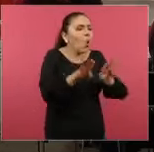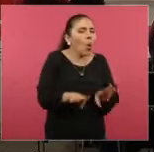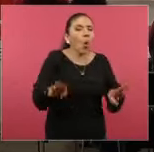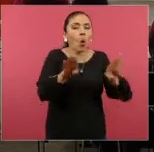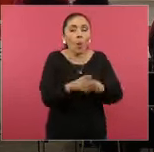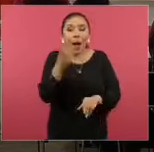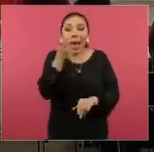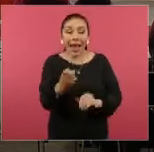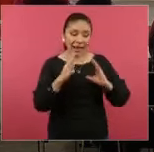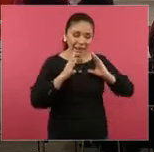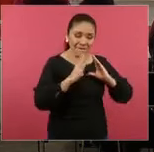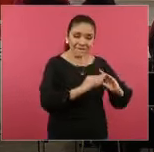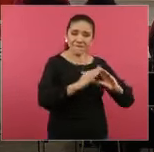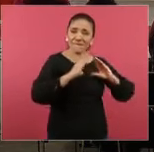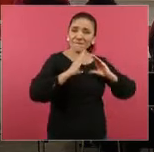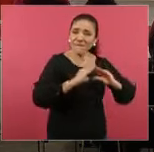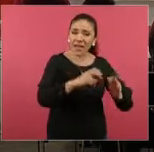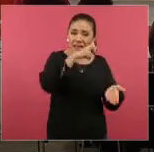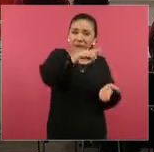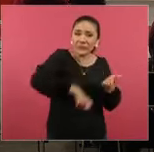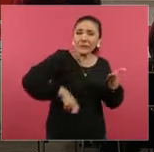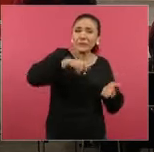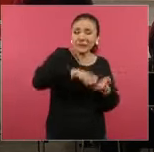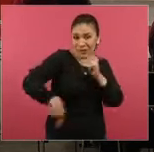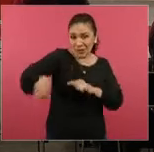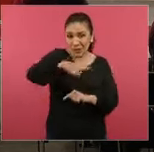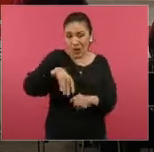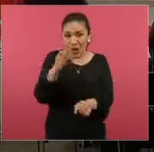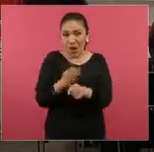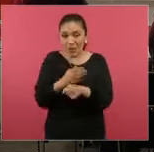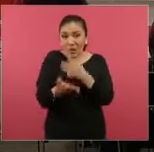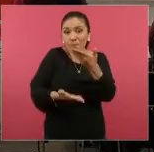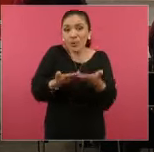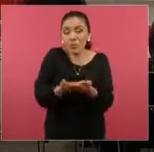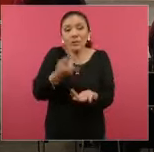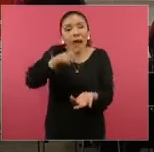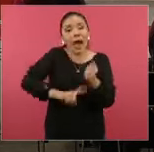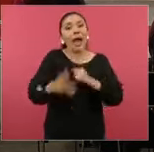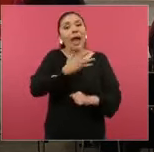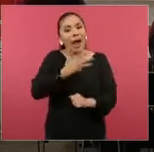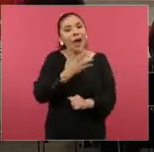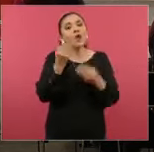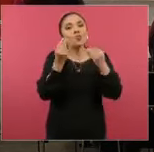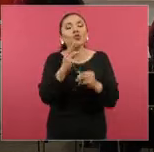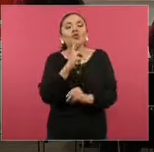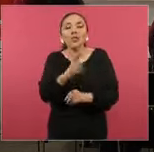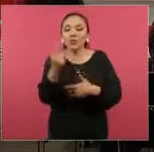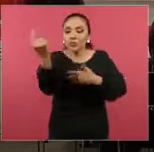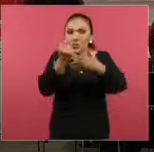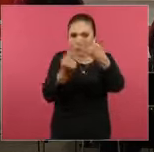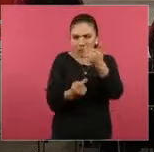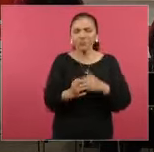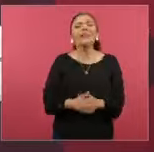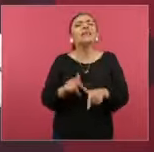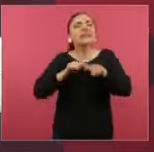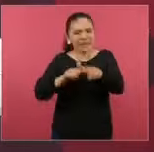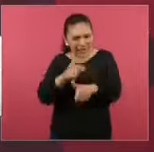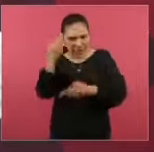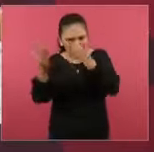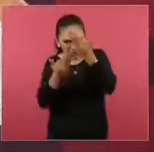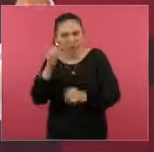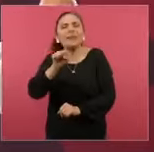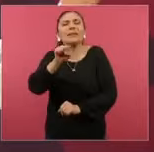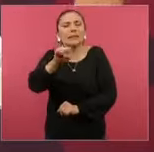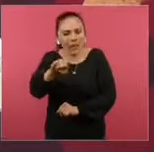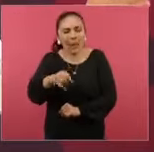en la formación que estamos haciendo, que estamos proponiendo, tiene que ver con muchos resultados. Sí, el de seguir estudiando, pero